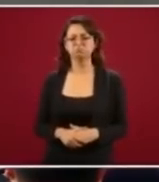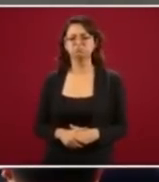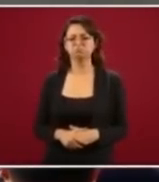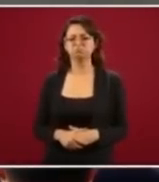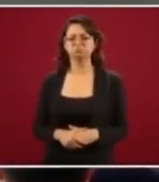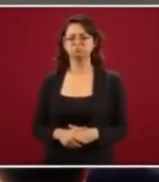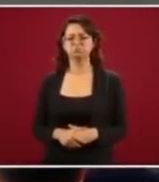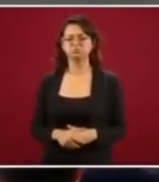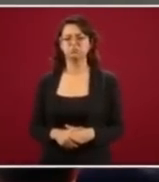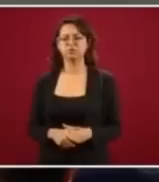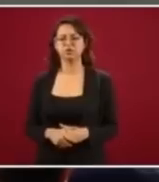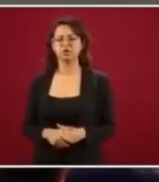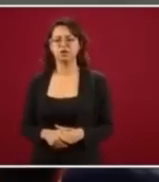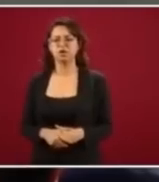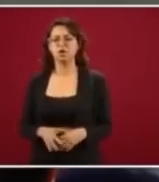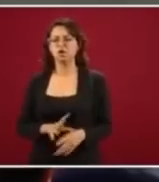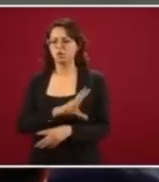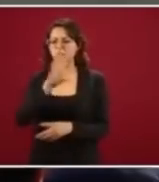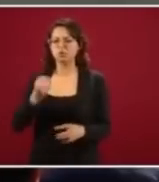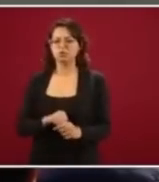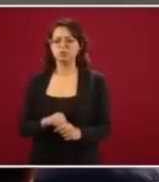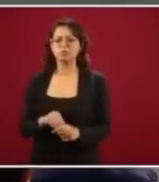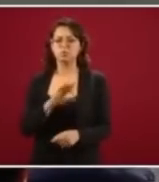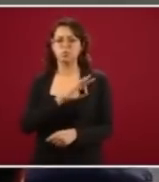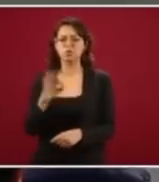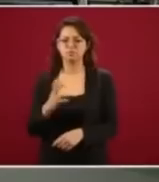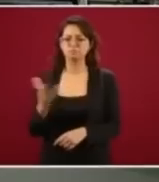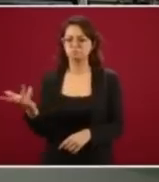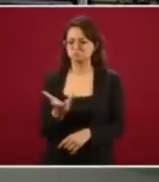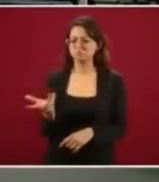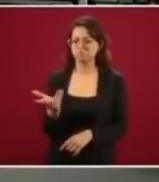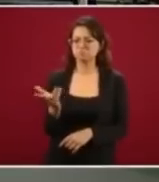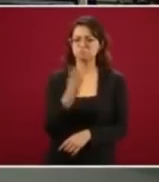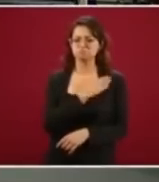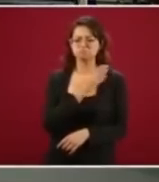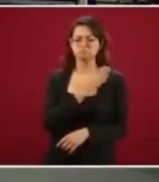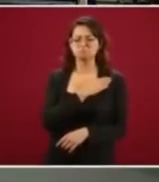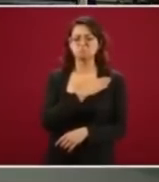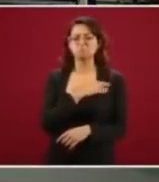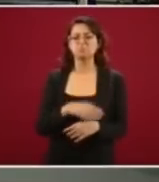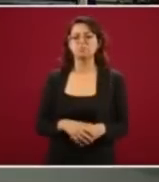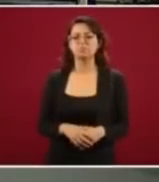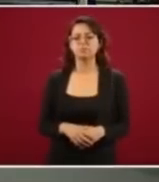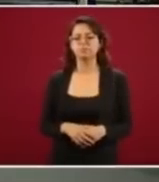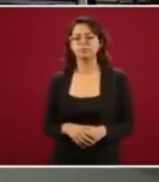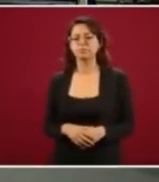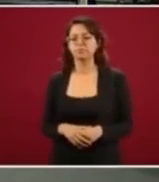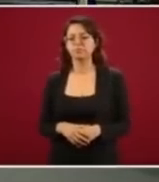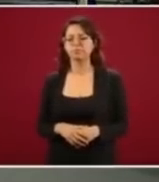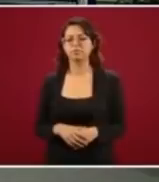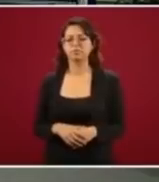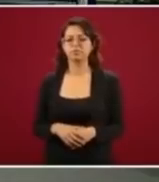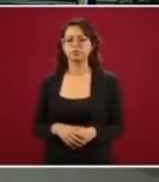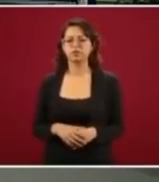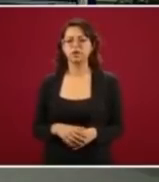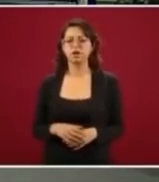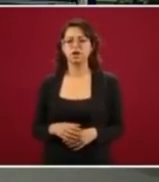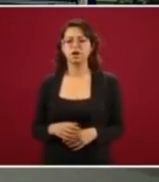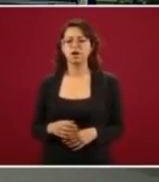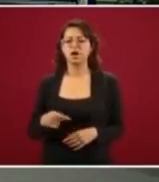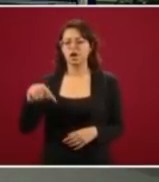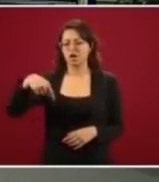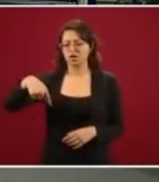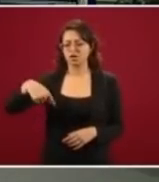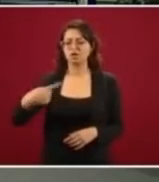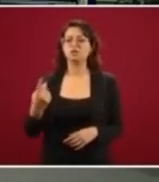Todo lo que hagamos en ese sentido es bueno. Y en una segunda pregunta, usted acaba de mencionar que se puede hacer uso político de estas